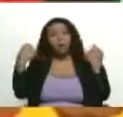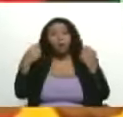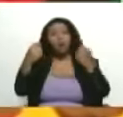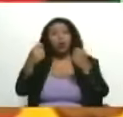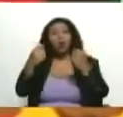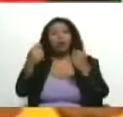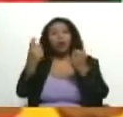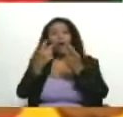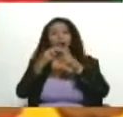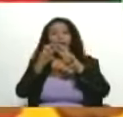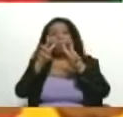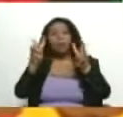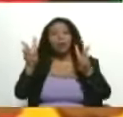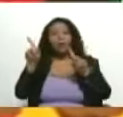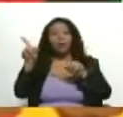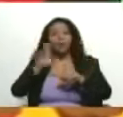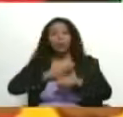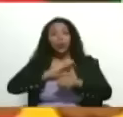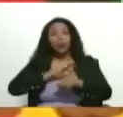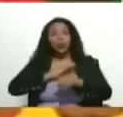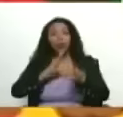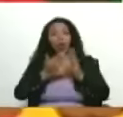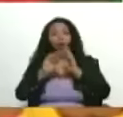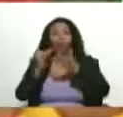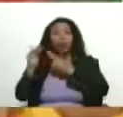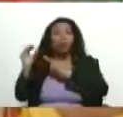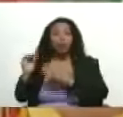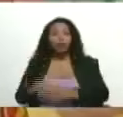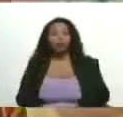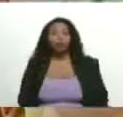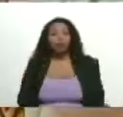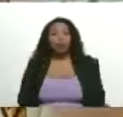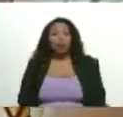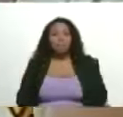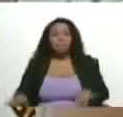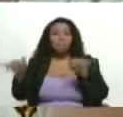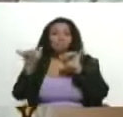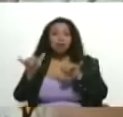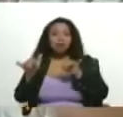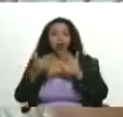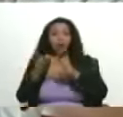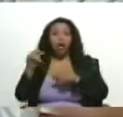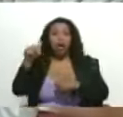comunidad. La comunidad. Aquí Carabobo tiene